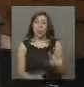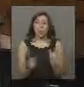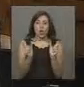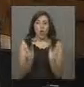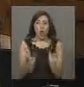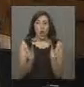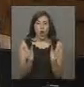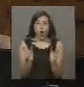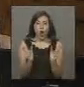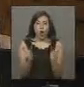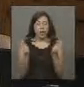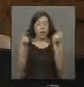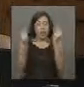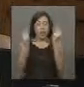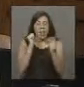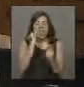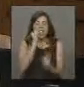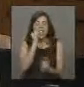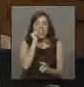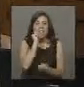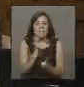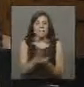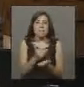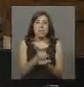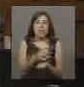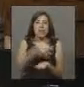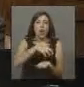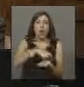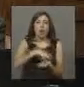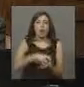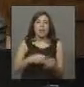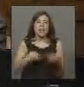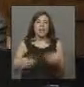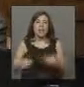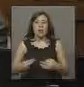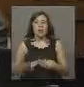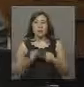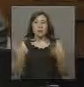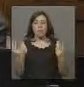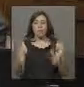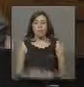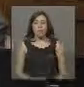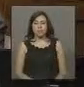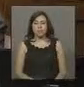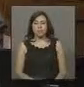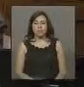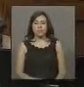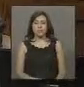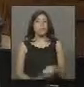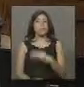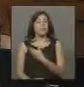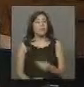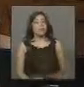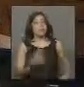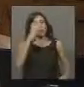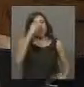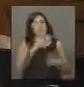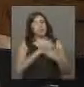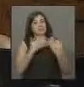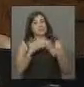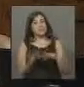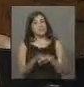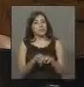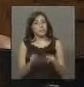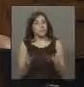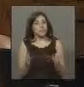y evaluar día a día el Plan Comunal de Seguridad Pública. Como se puede apreciar, la presidenta Bachelet se ha comprometido